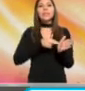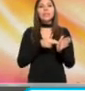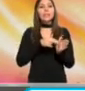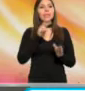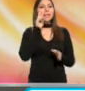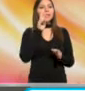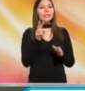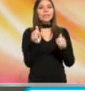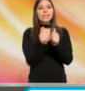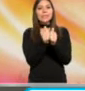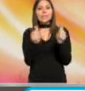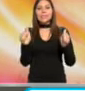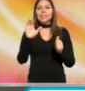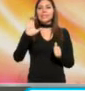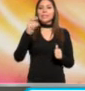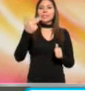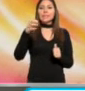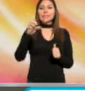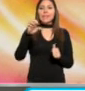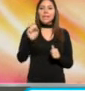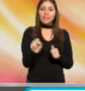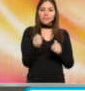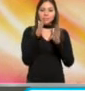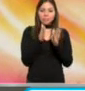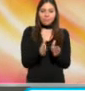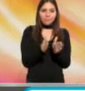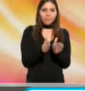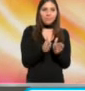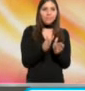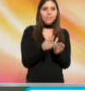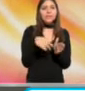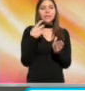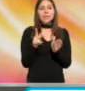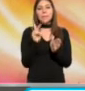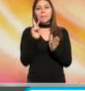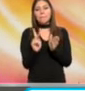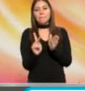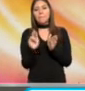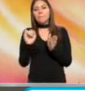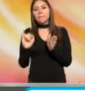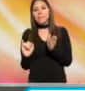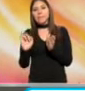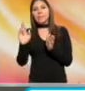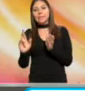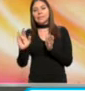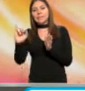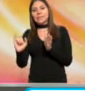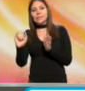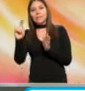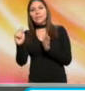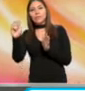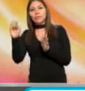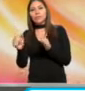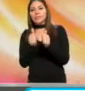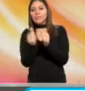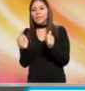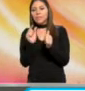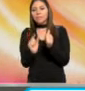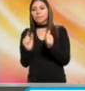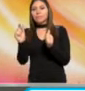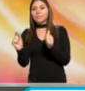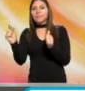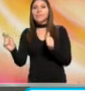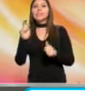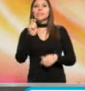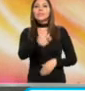separa el Ches y luego cada una de las letras la va separando. Esto nos habla de una gran necesidad de expandirse,